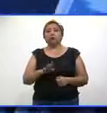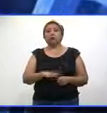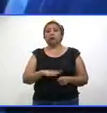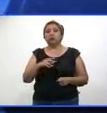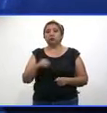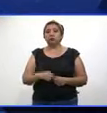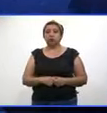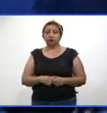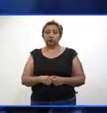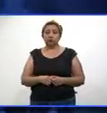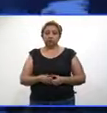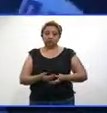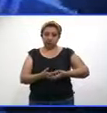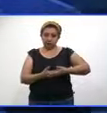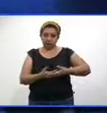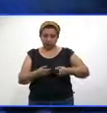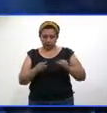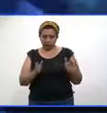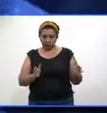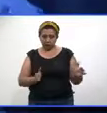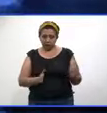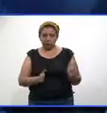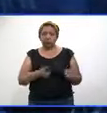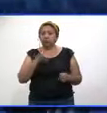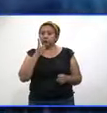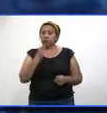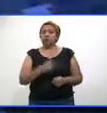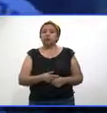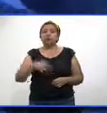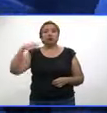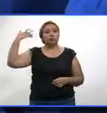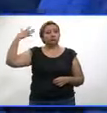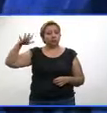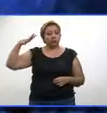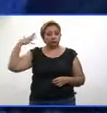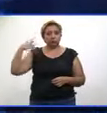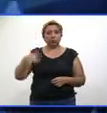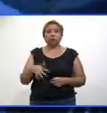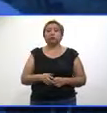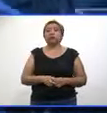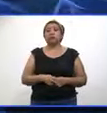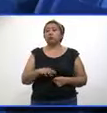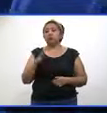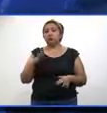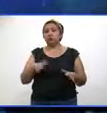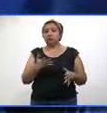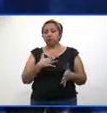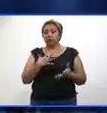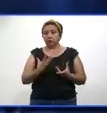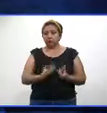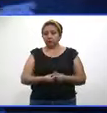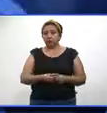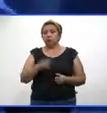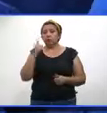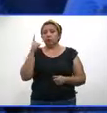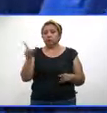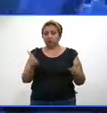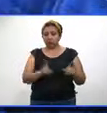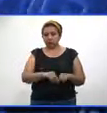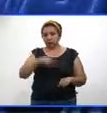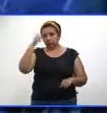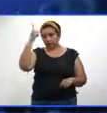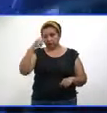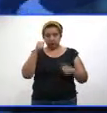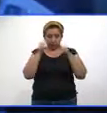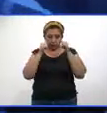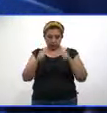edad prematuro, niños y adultos, tanto de ambos géneros. Contamos con un asiento específico para la